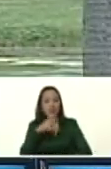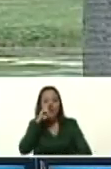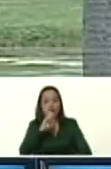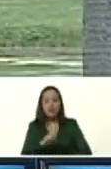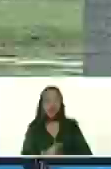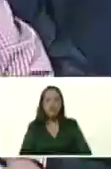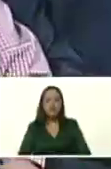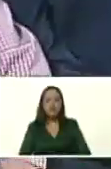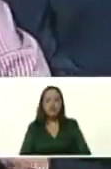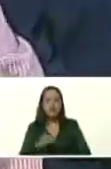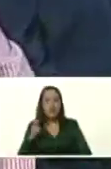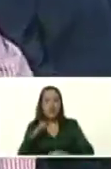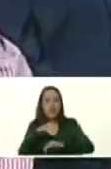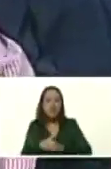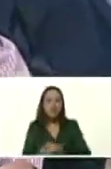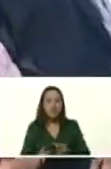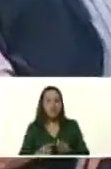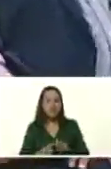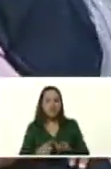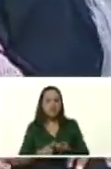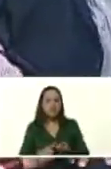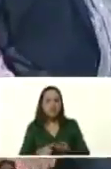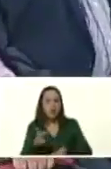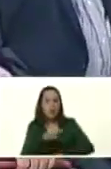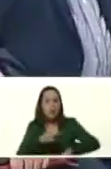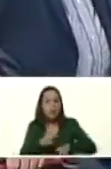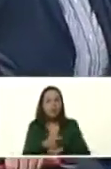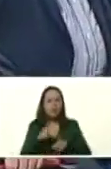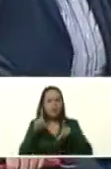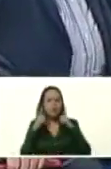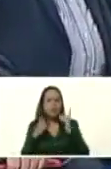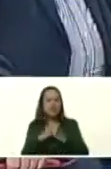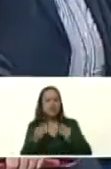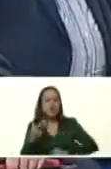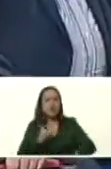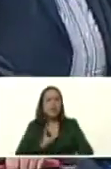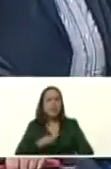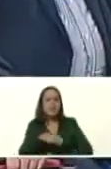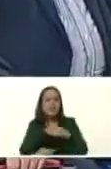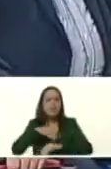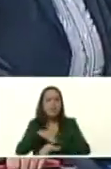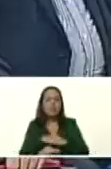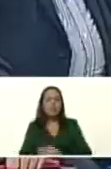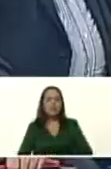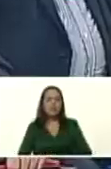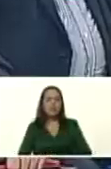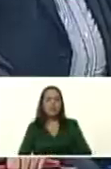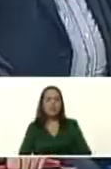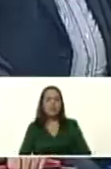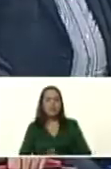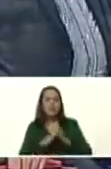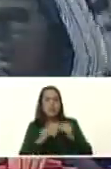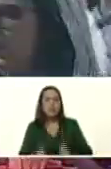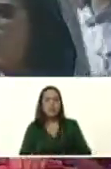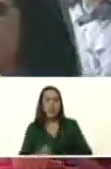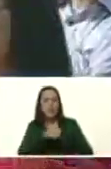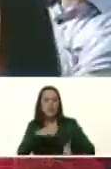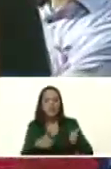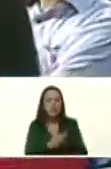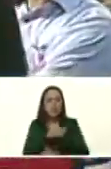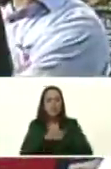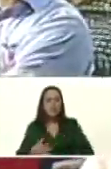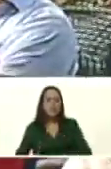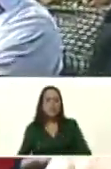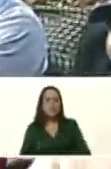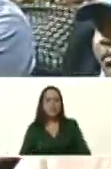Rodolfo, García Carneiro, alcaldes, alcaldesas, ministras, ministros, vicepresidenta,